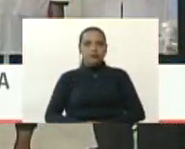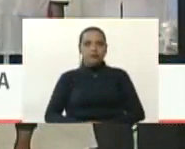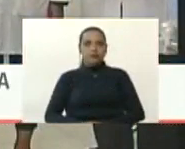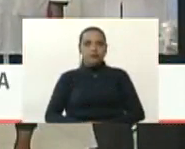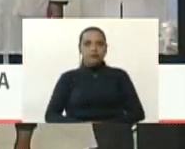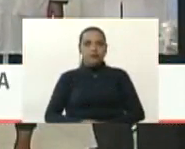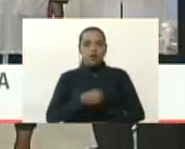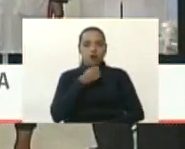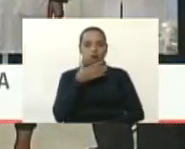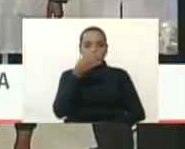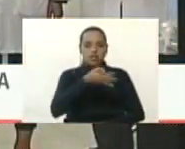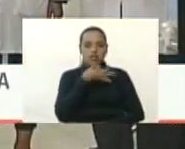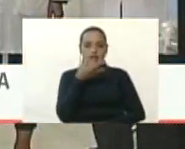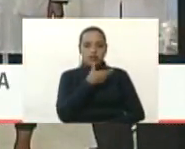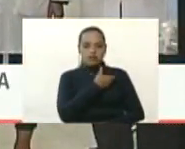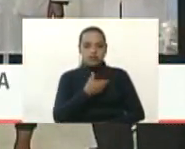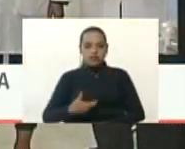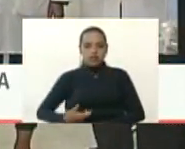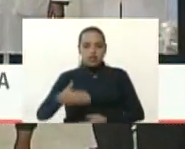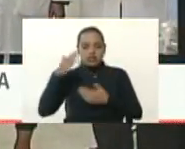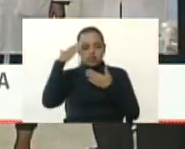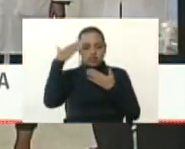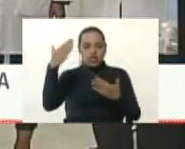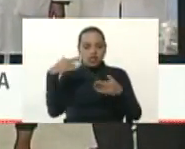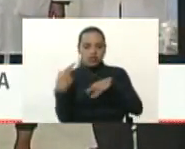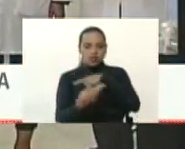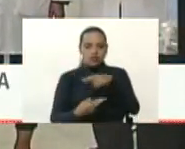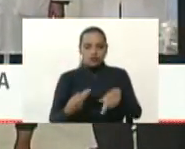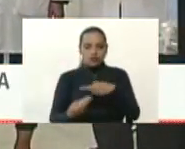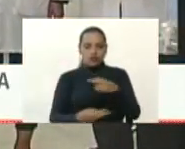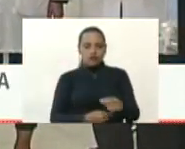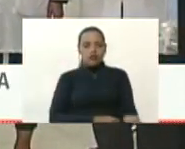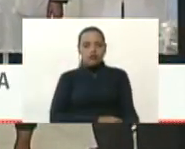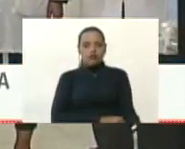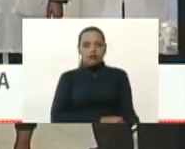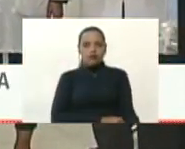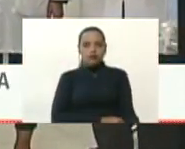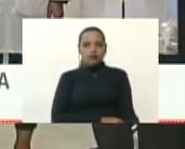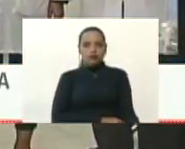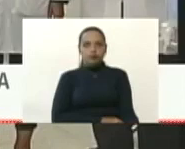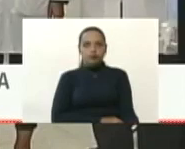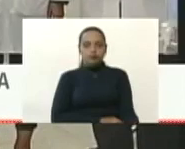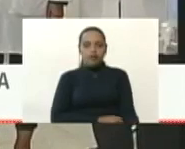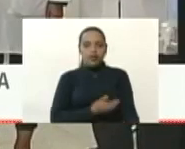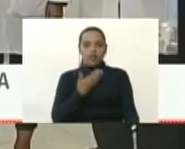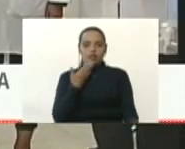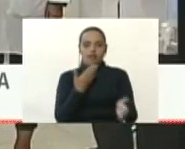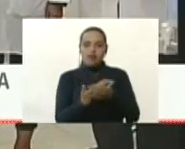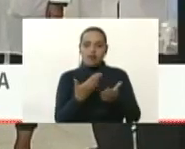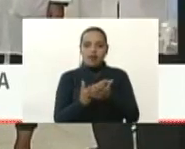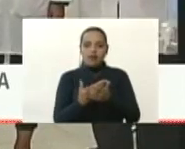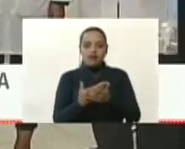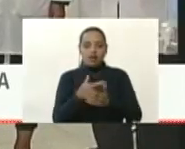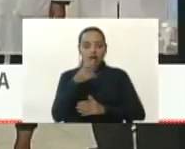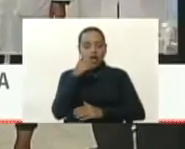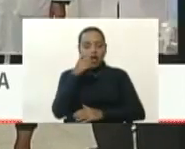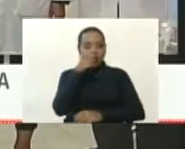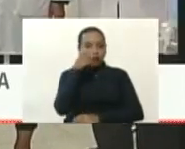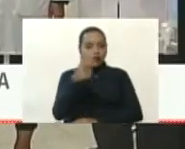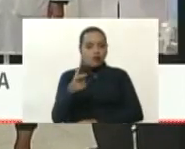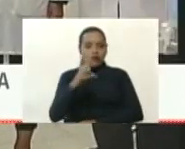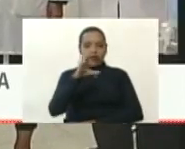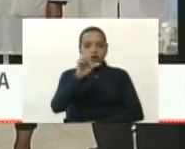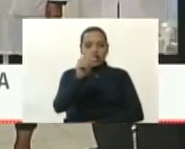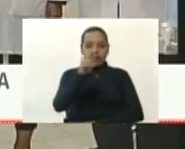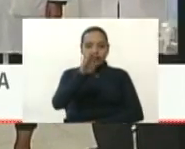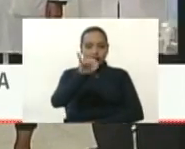Buenas tardes, presidente. Un saludo revolucionario. Dándole gracias al pueblo de Cabima por esta gran obra